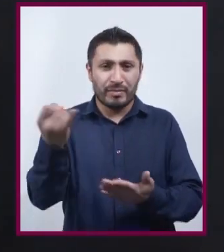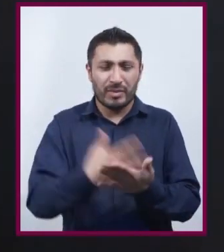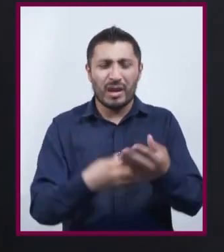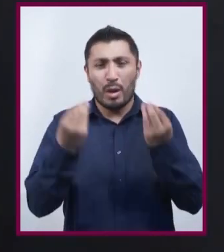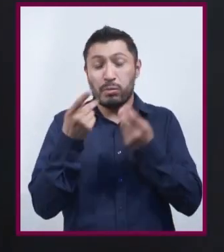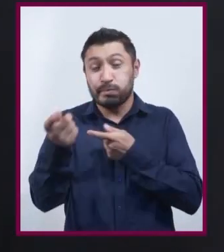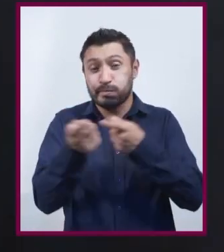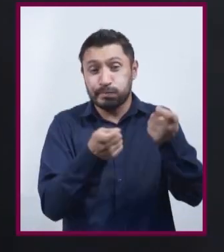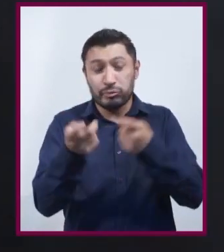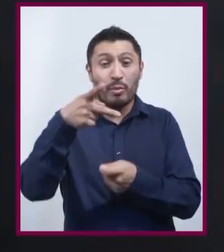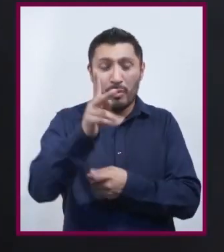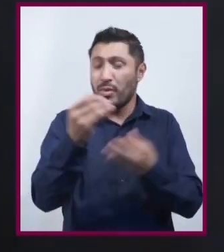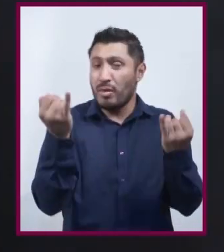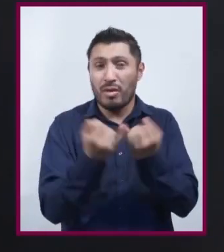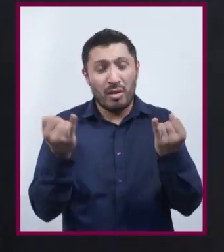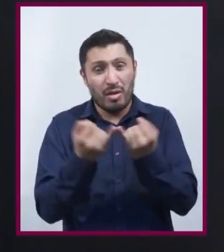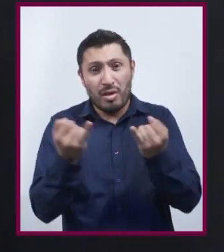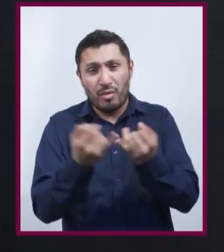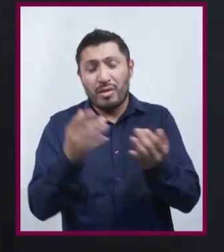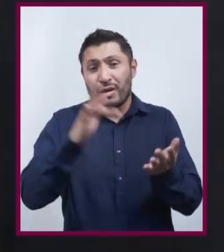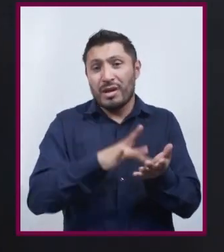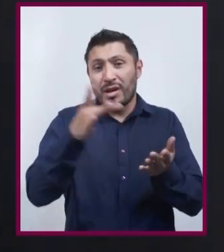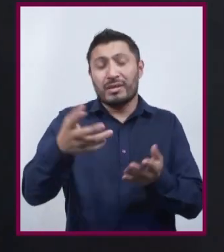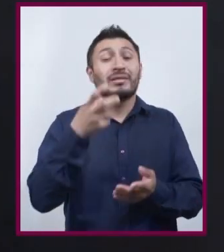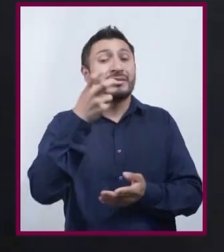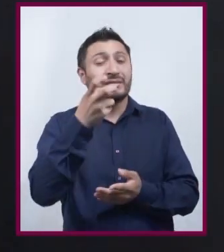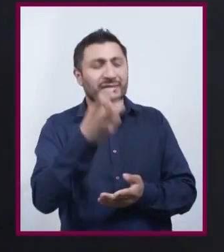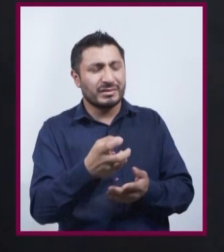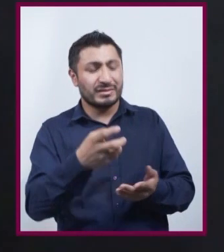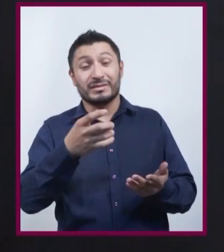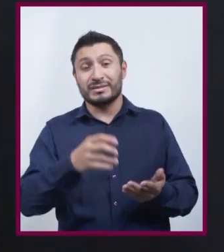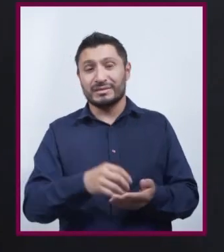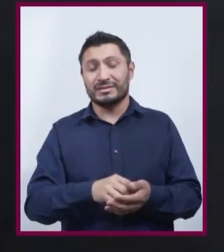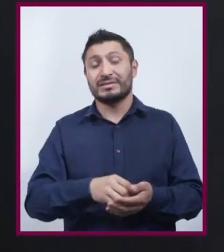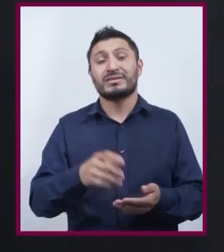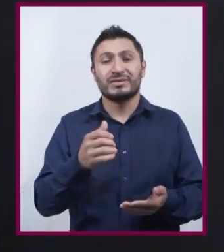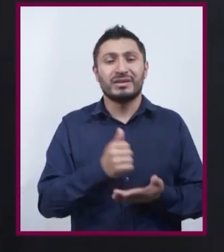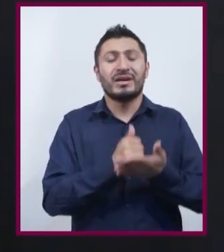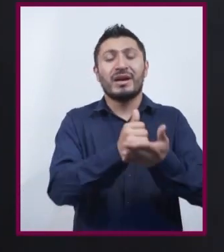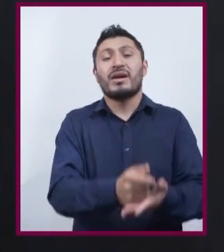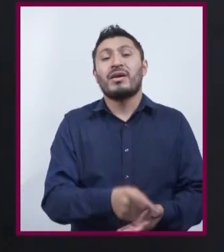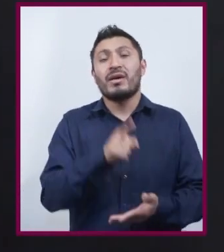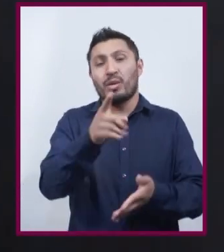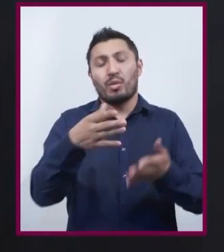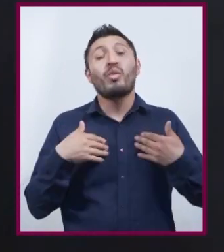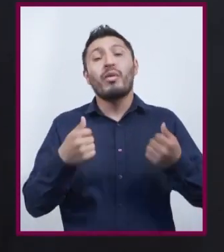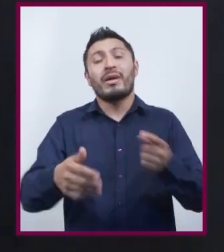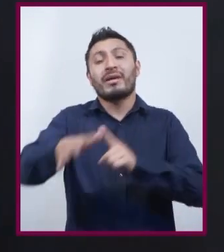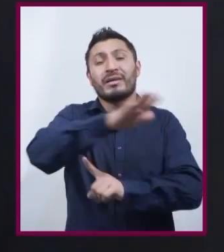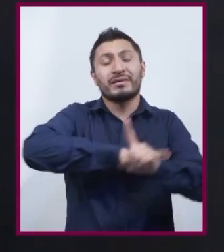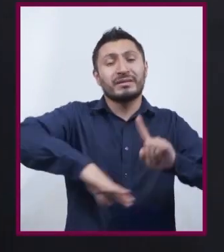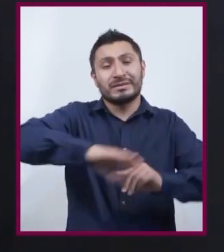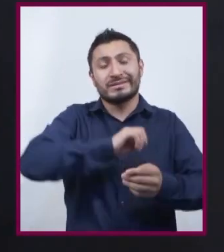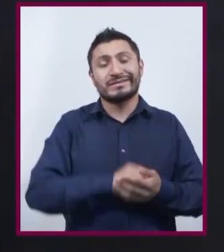de manipulación, pero también, gracias a su evocación poética, nos permiten entender el mundo.